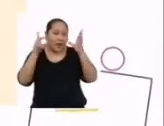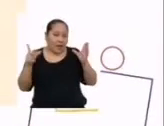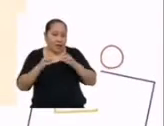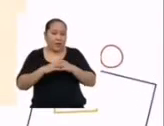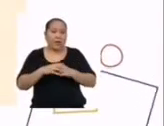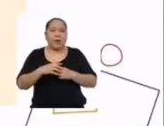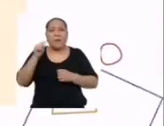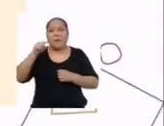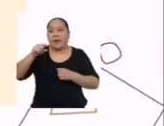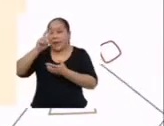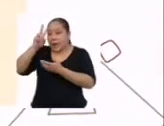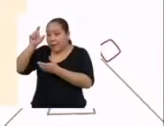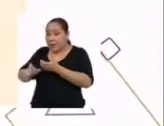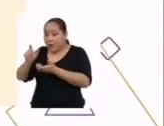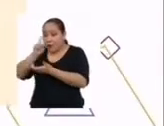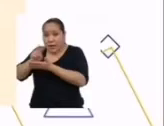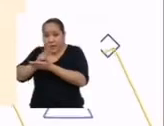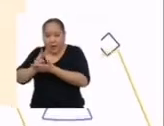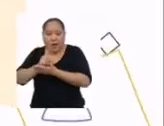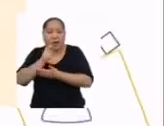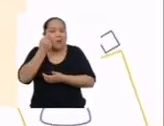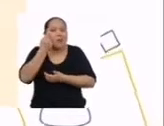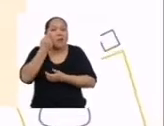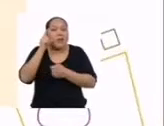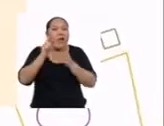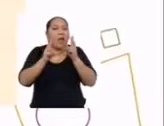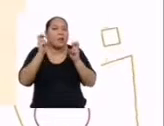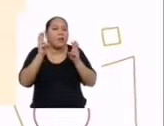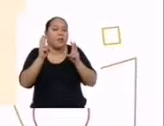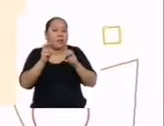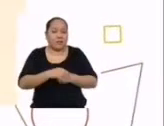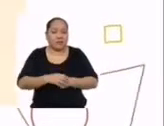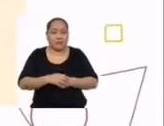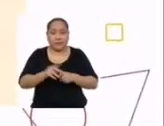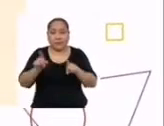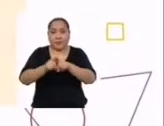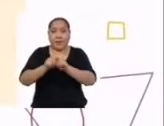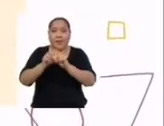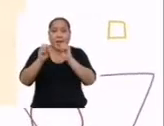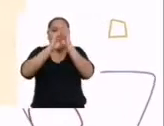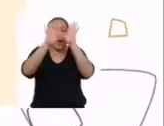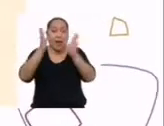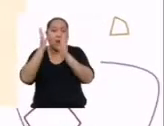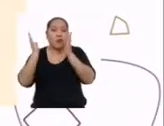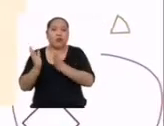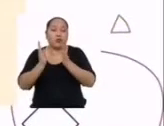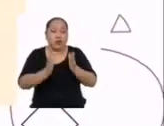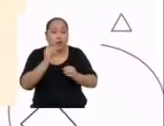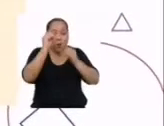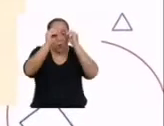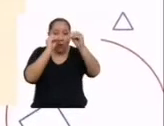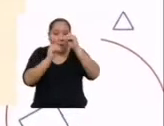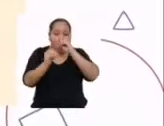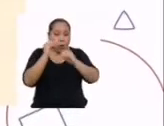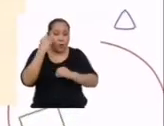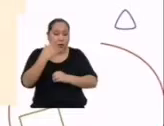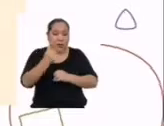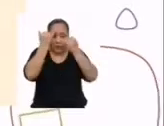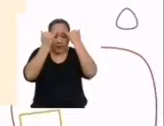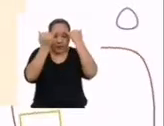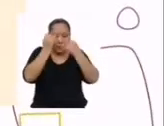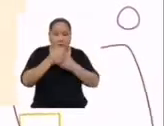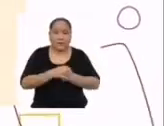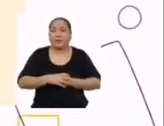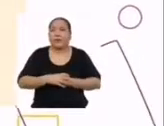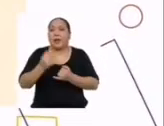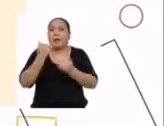tema se va a desarrollar. Además, hay que ser muy claros y ordenados al plantear las ideas. Finalmente, el